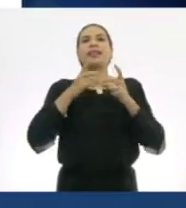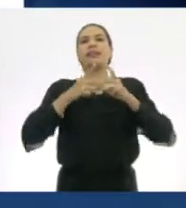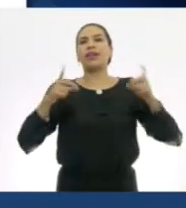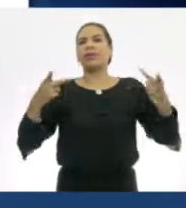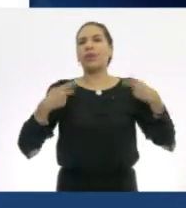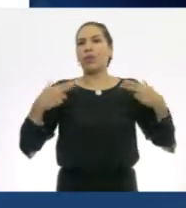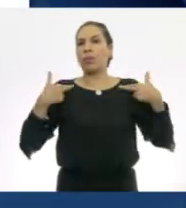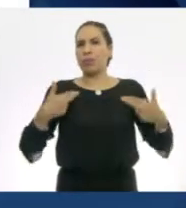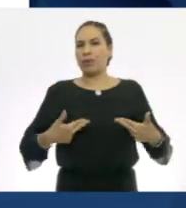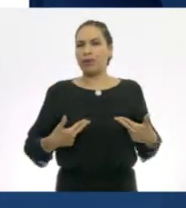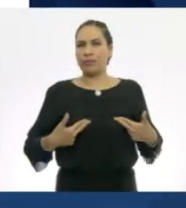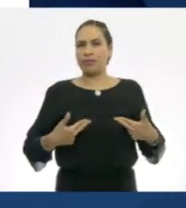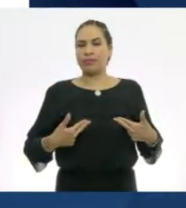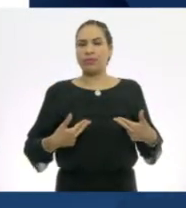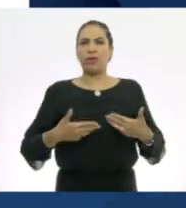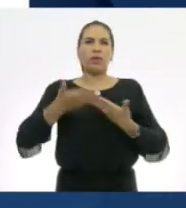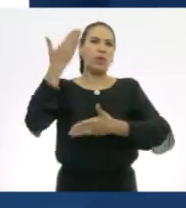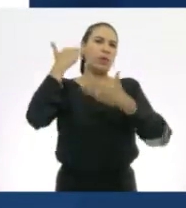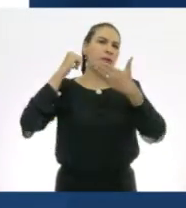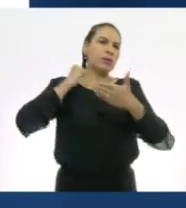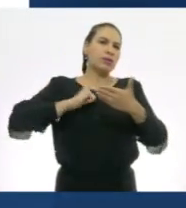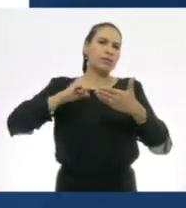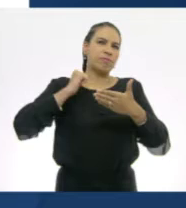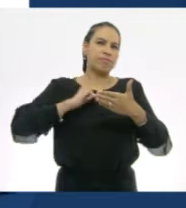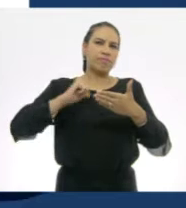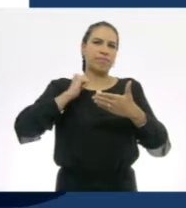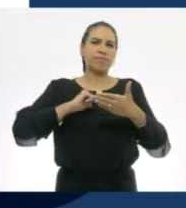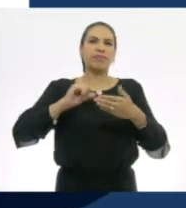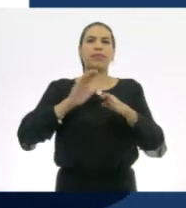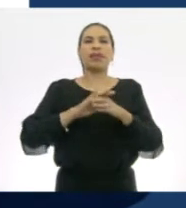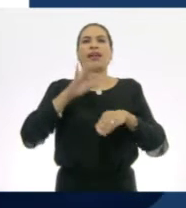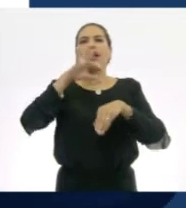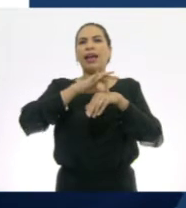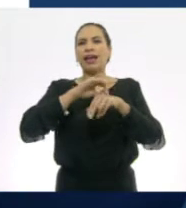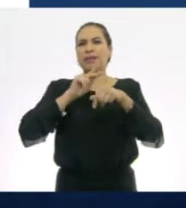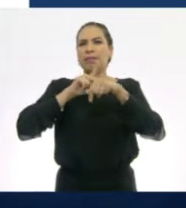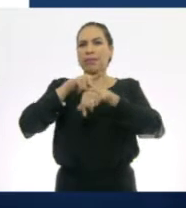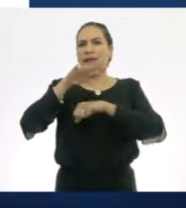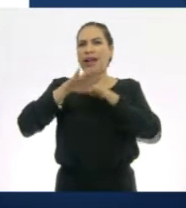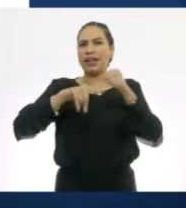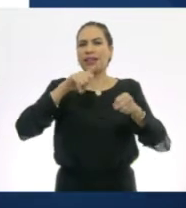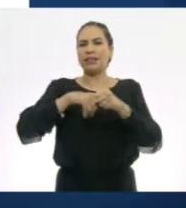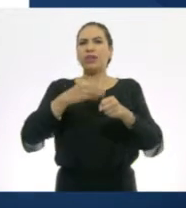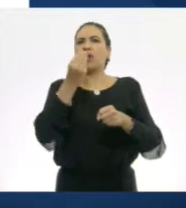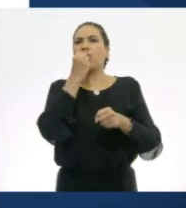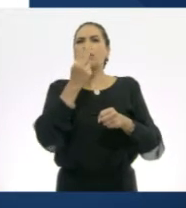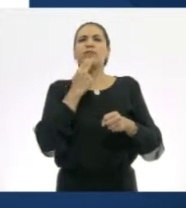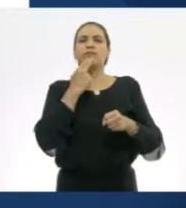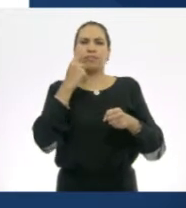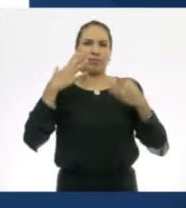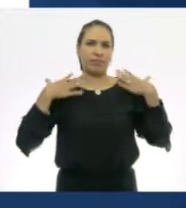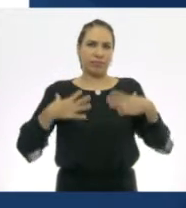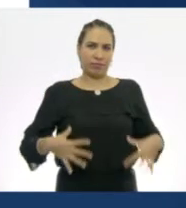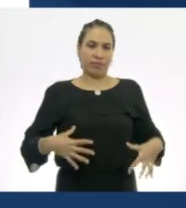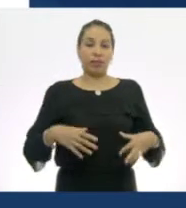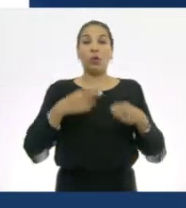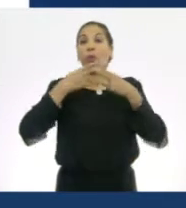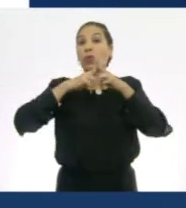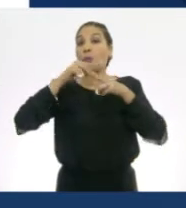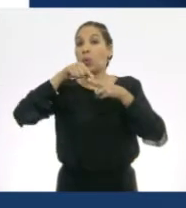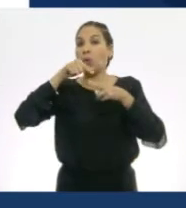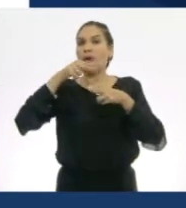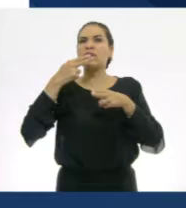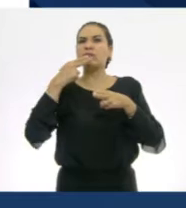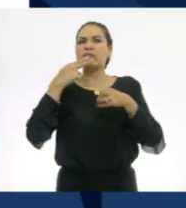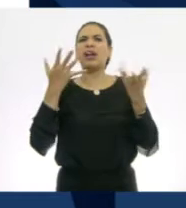ser humano. En la prehistoria, la carne y las pieles de animales sirvieron como alimento y vestido. Con los huesos